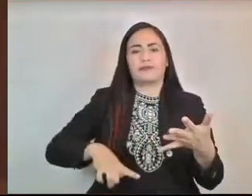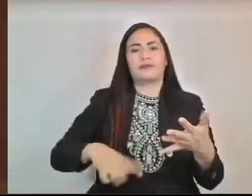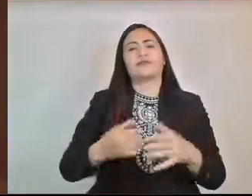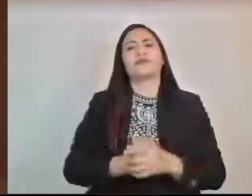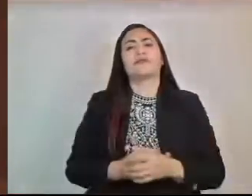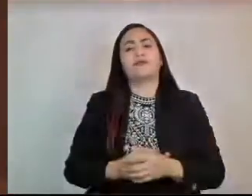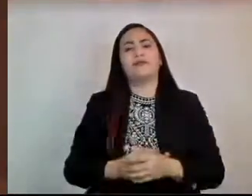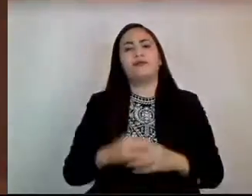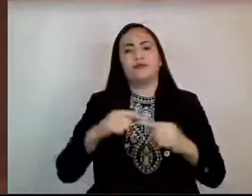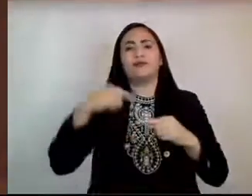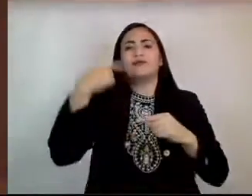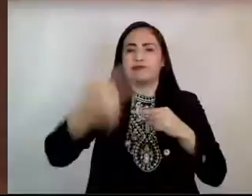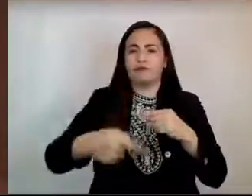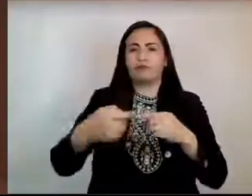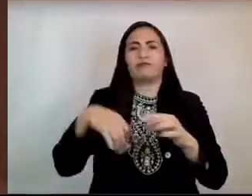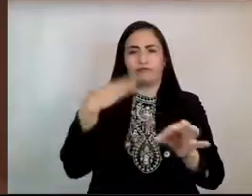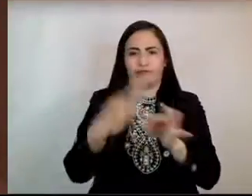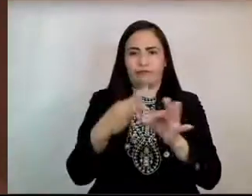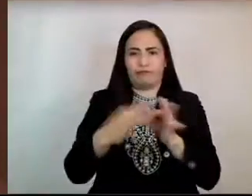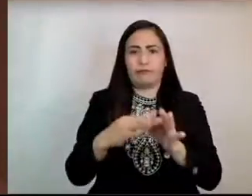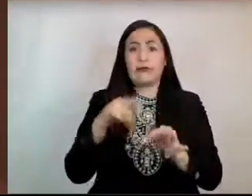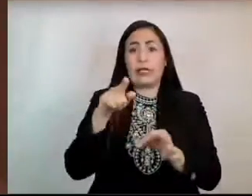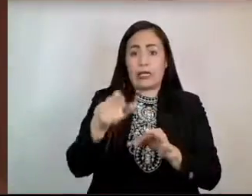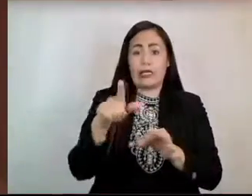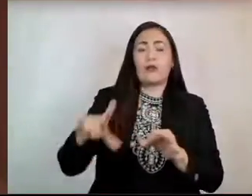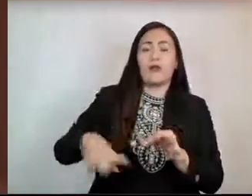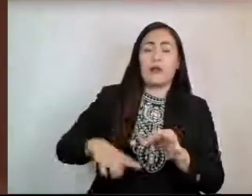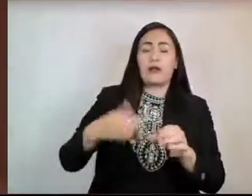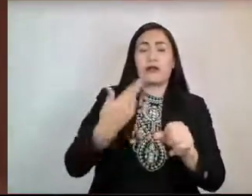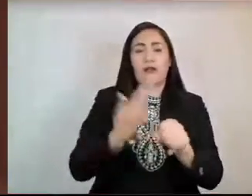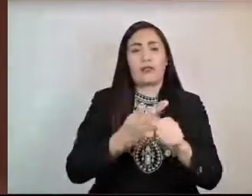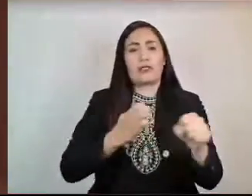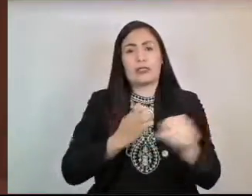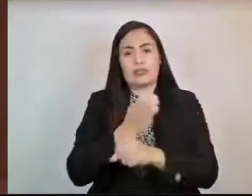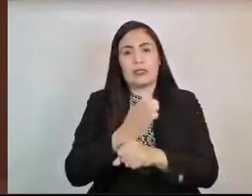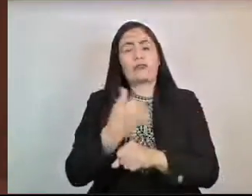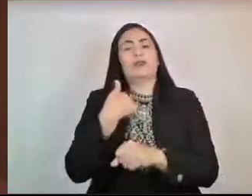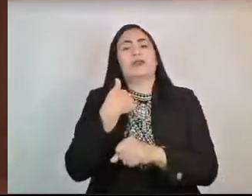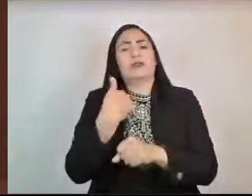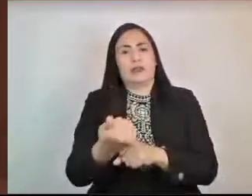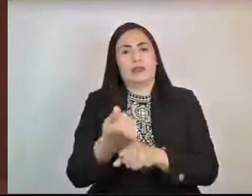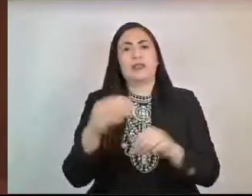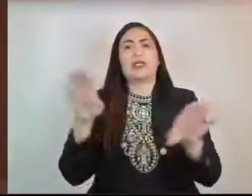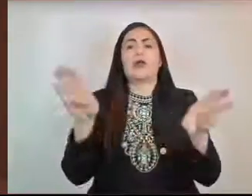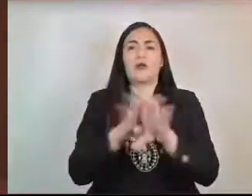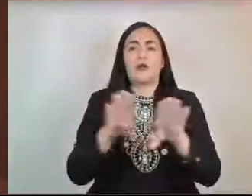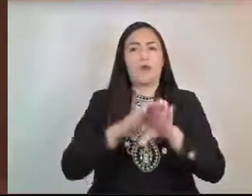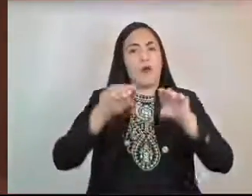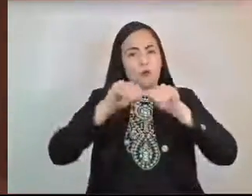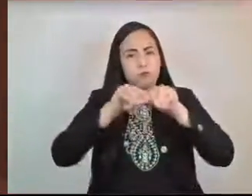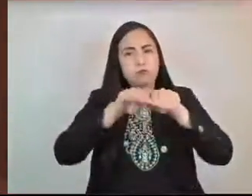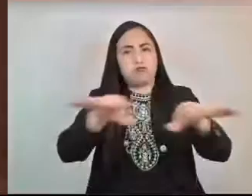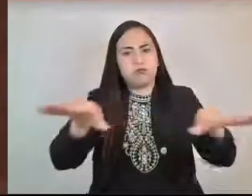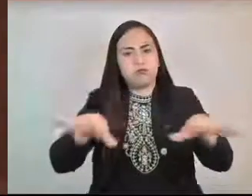tendrá entendido el gobernador del Estado, haciendo que se publique y se cumpla.